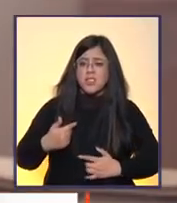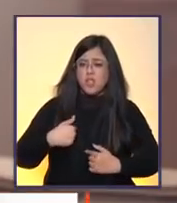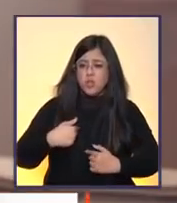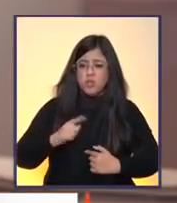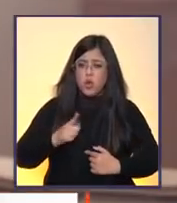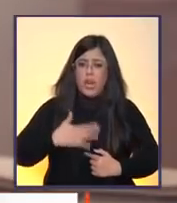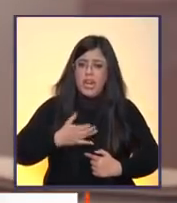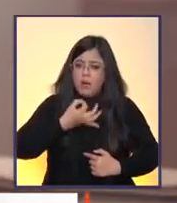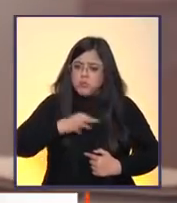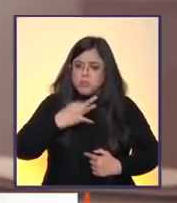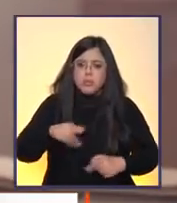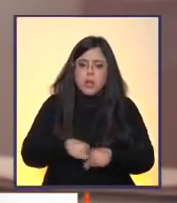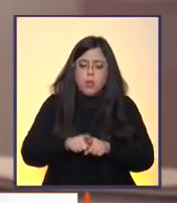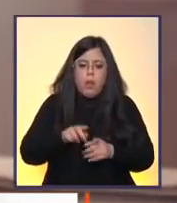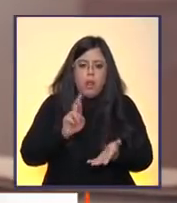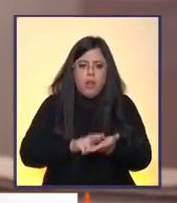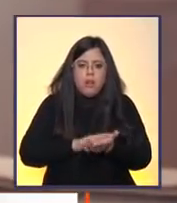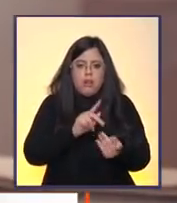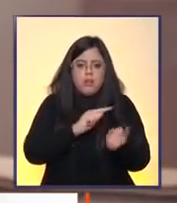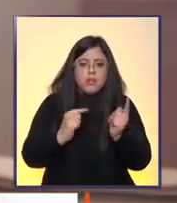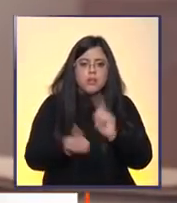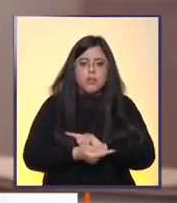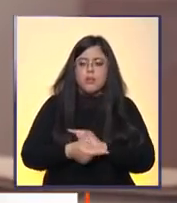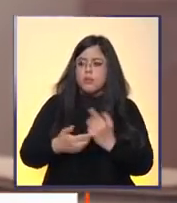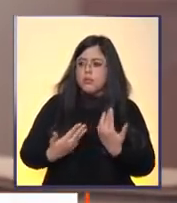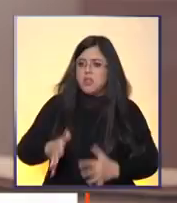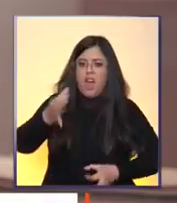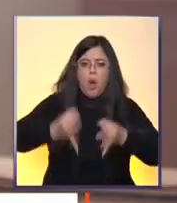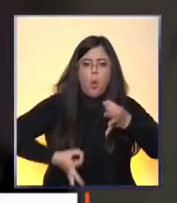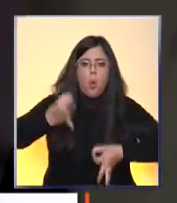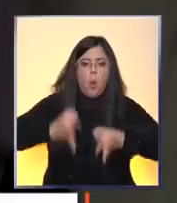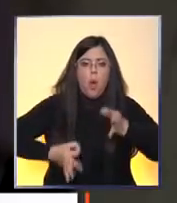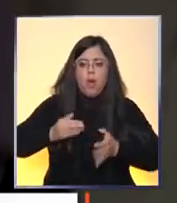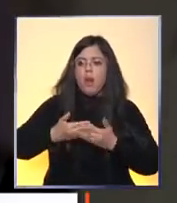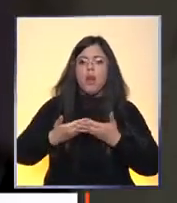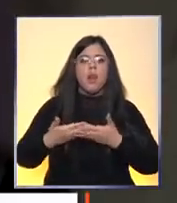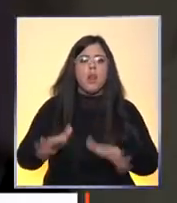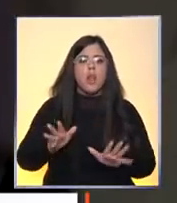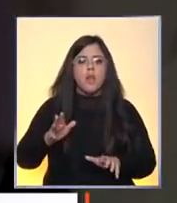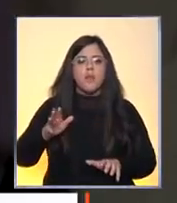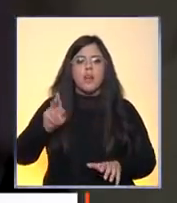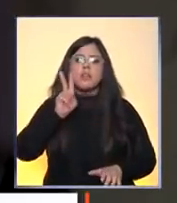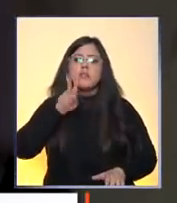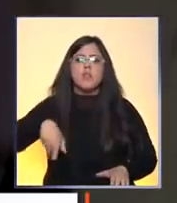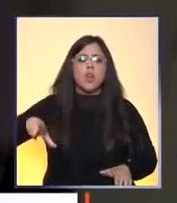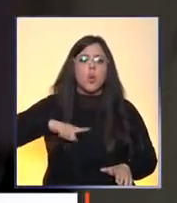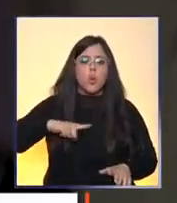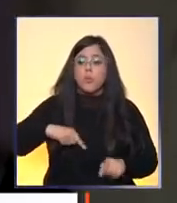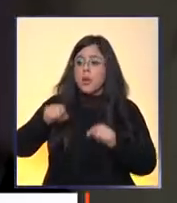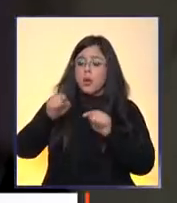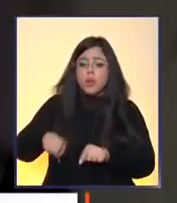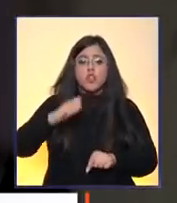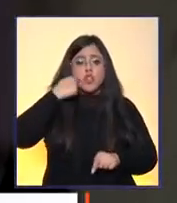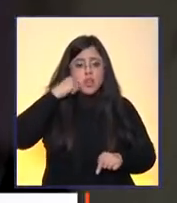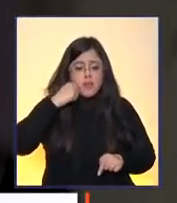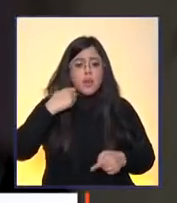él salió totalmente absuelto, sintiéndose inocente. Con esto nos están